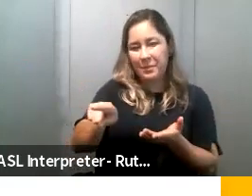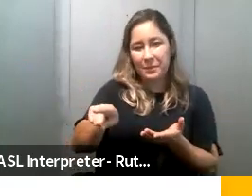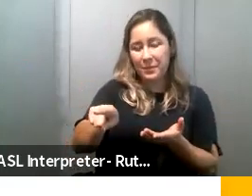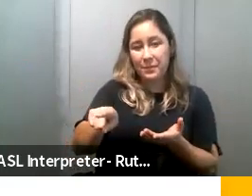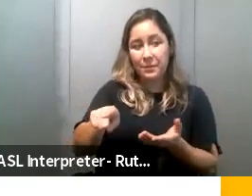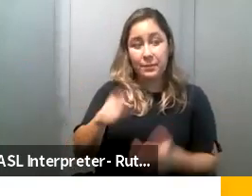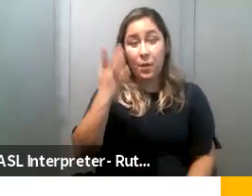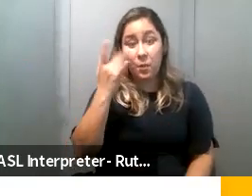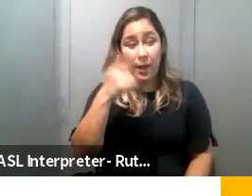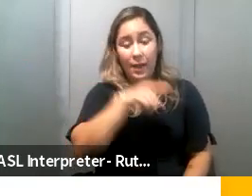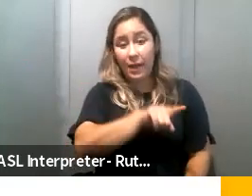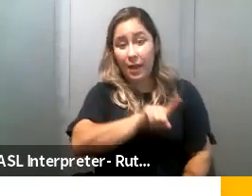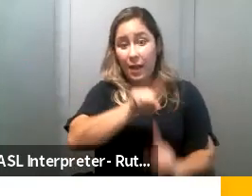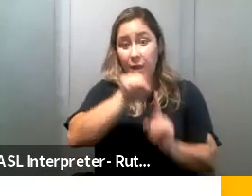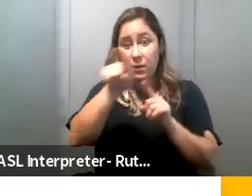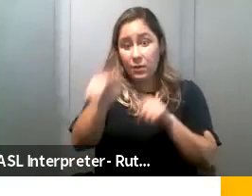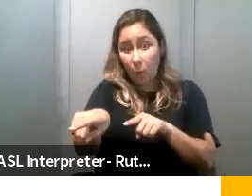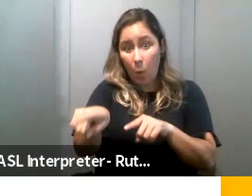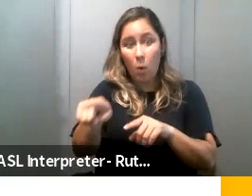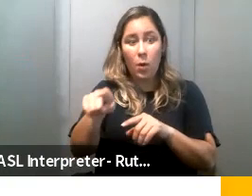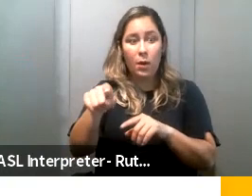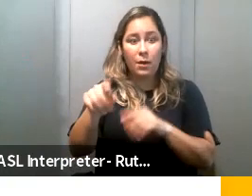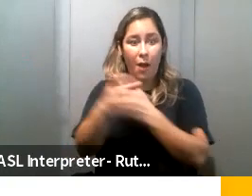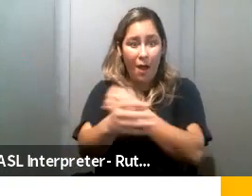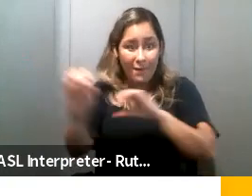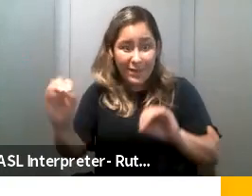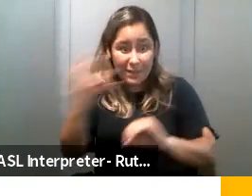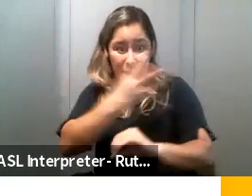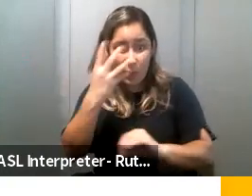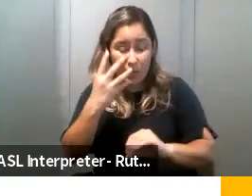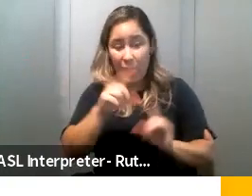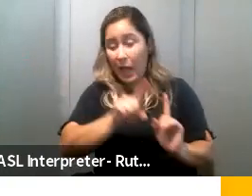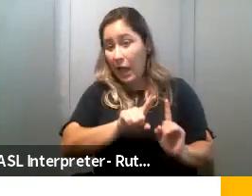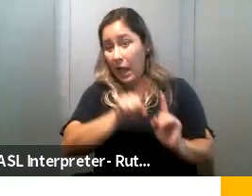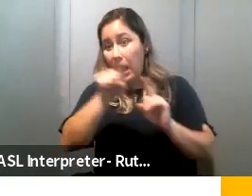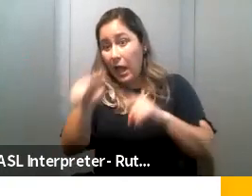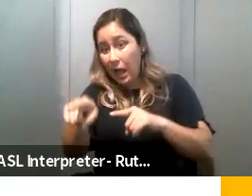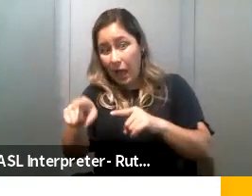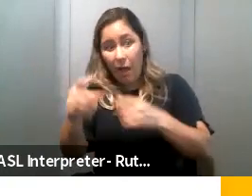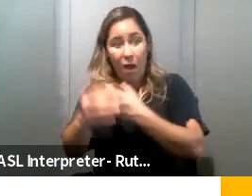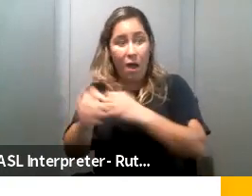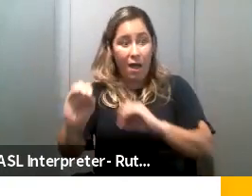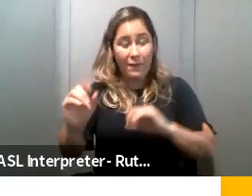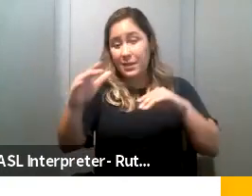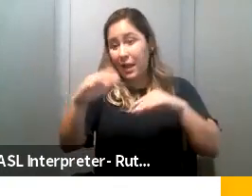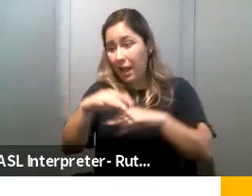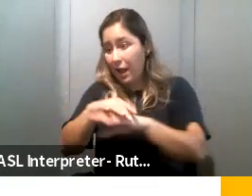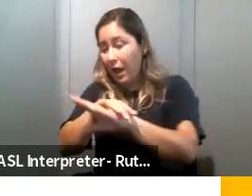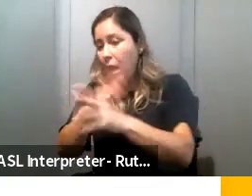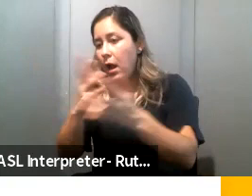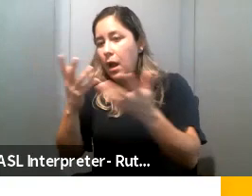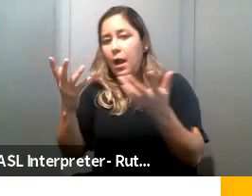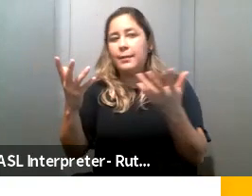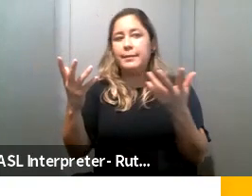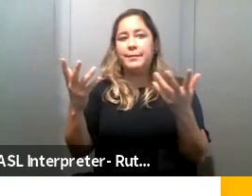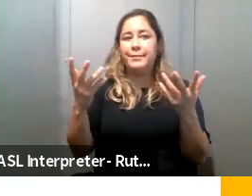inmigración. Entonces, claro que no queremos mandar a la gente que no tiene estatus legal a una oficina de inmigración,